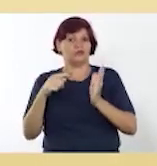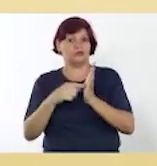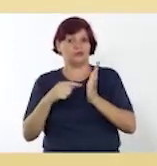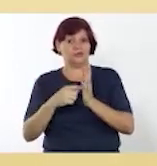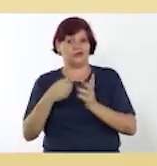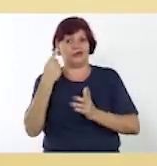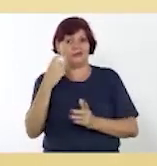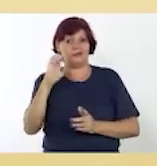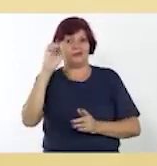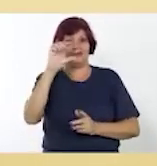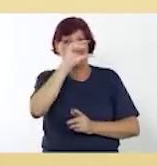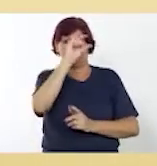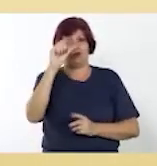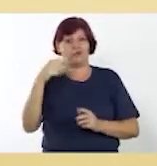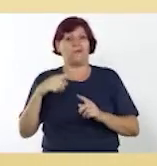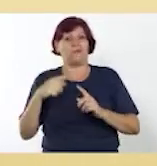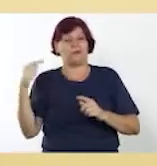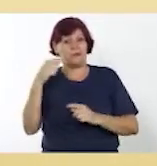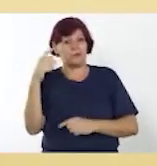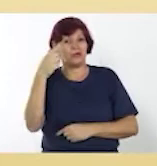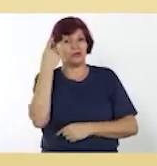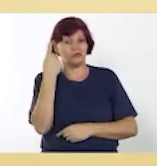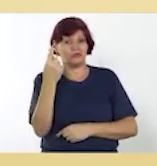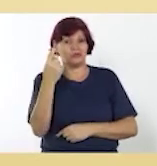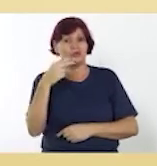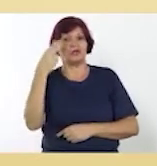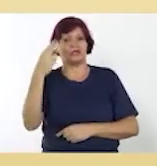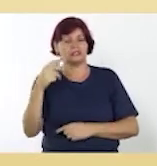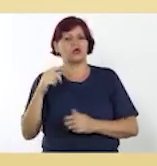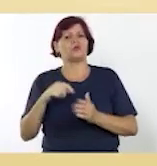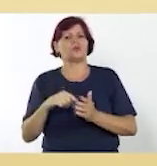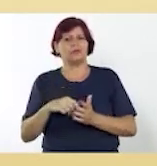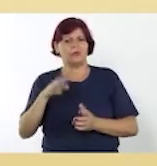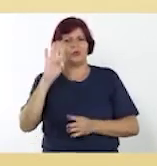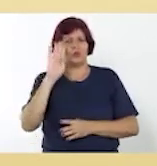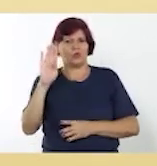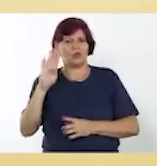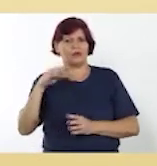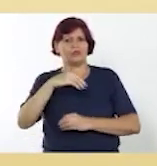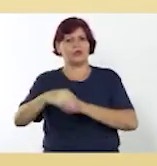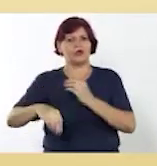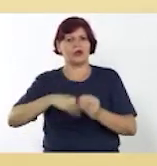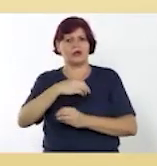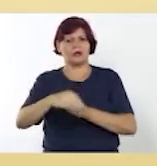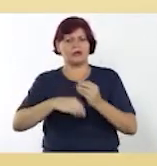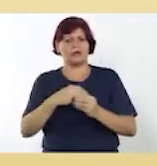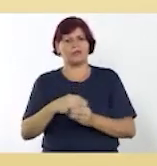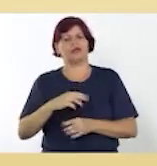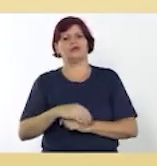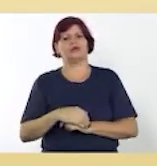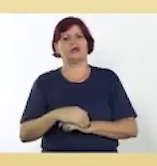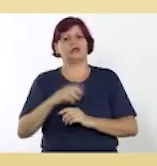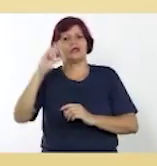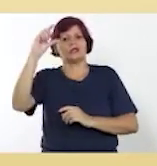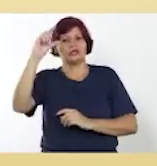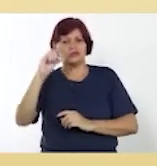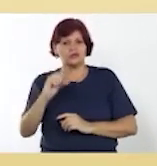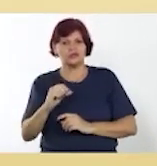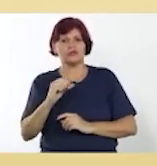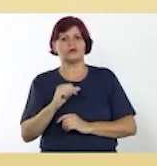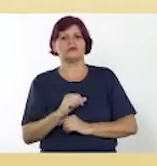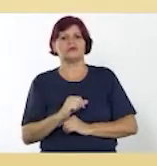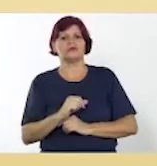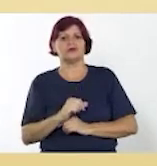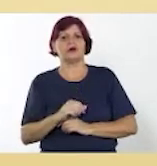1 y la segunda ecuación por 4, transformándola y reduciéndola a la vez que cancelamos